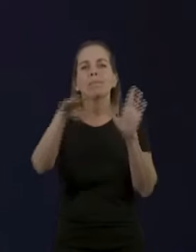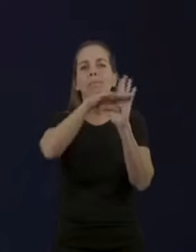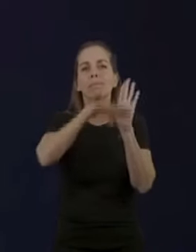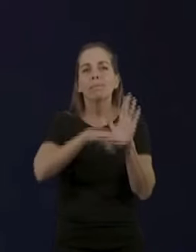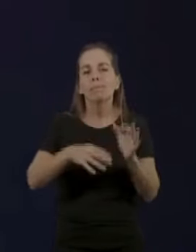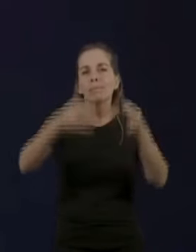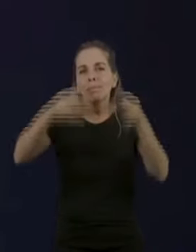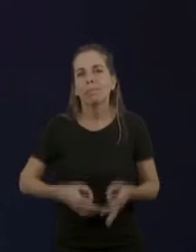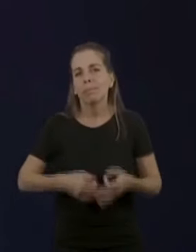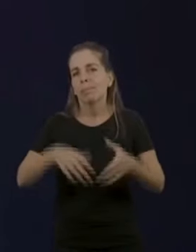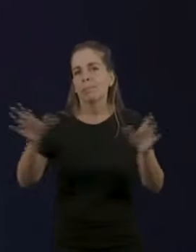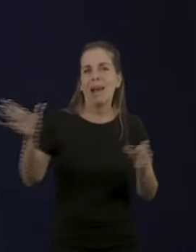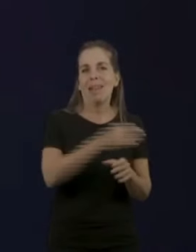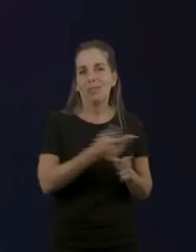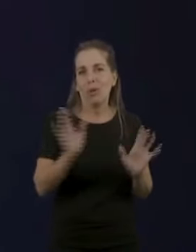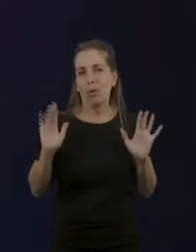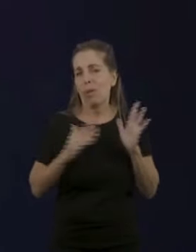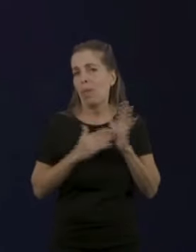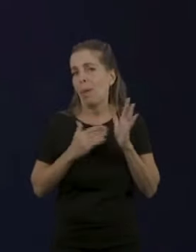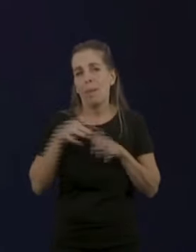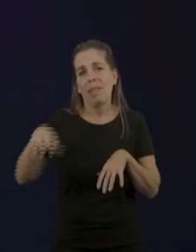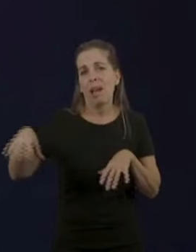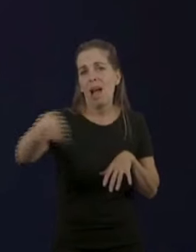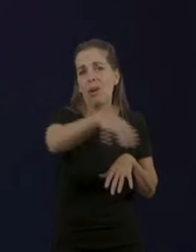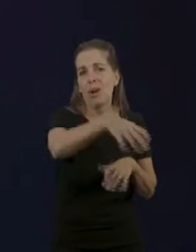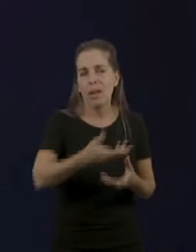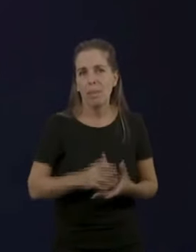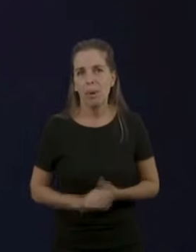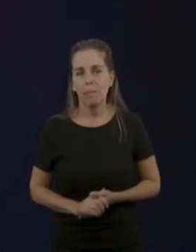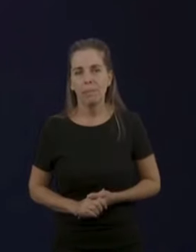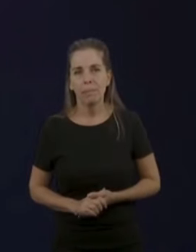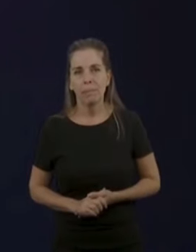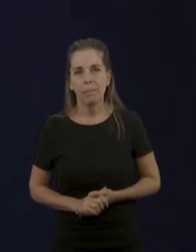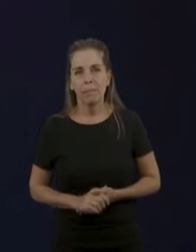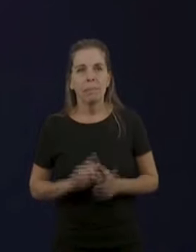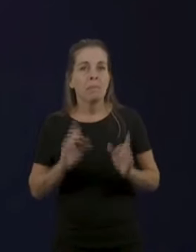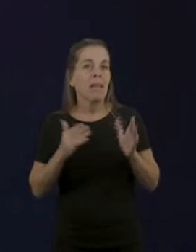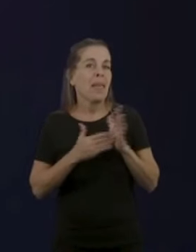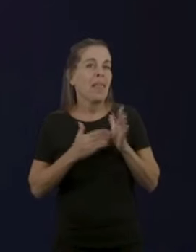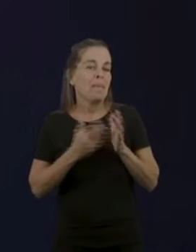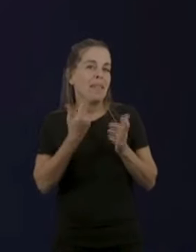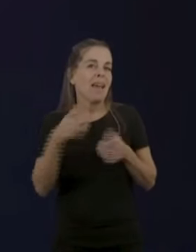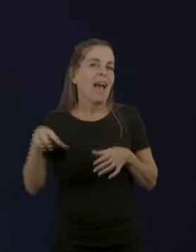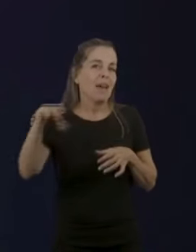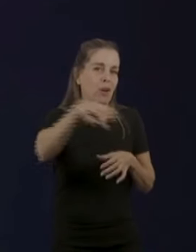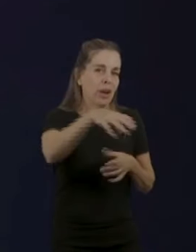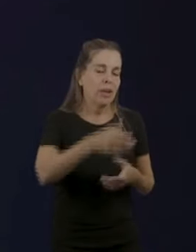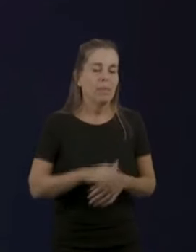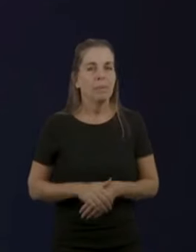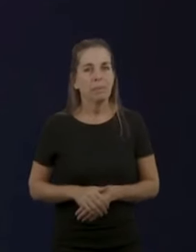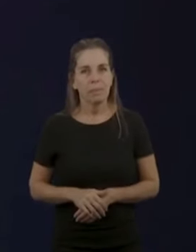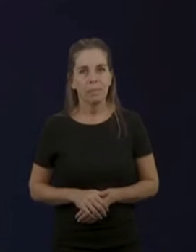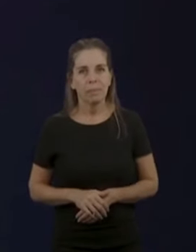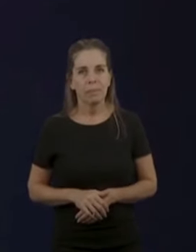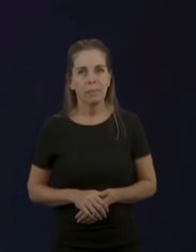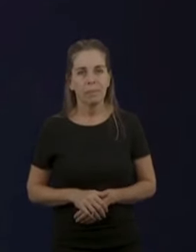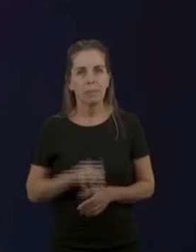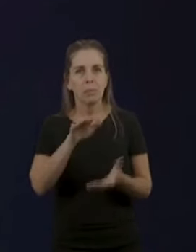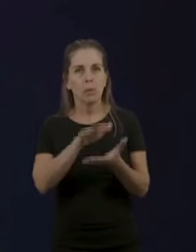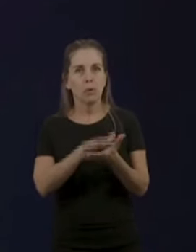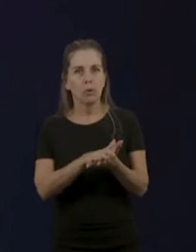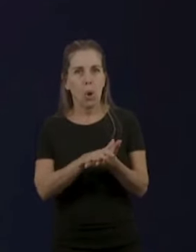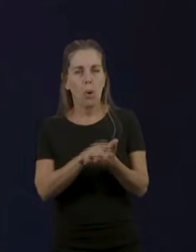las particularidades como bien vos decís de cada uno de los de los trabajos de los perdón de las dependencias eh con respecto